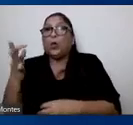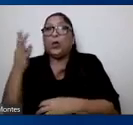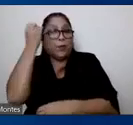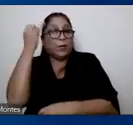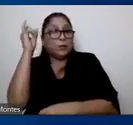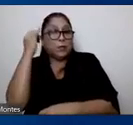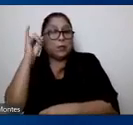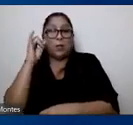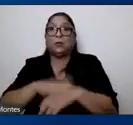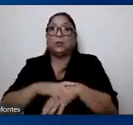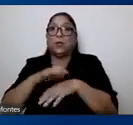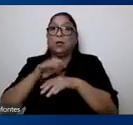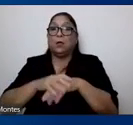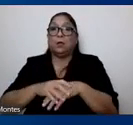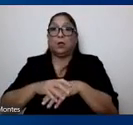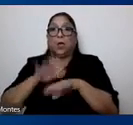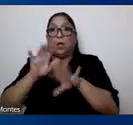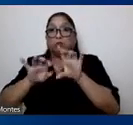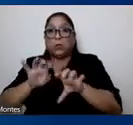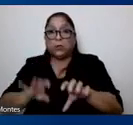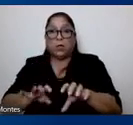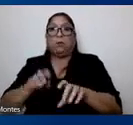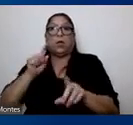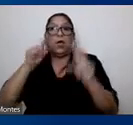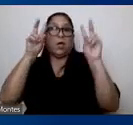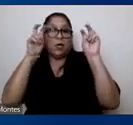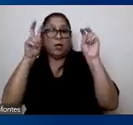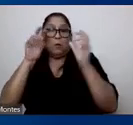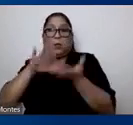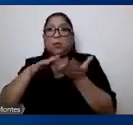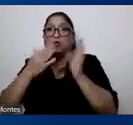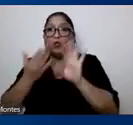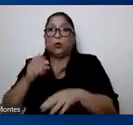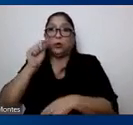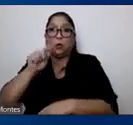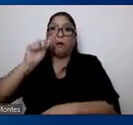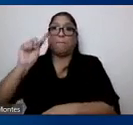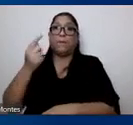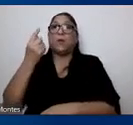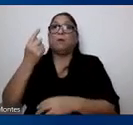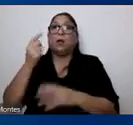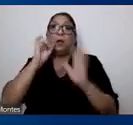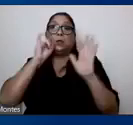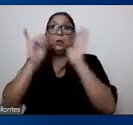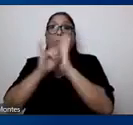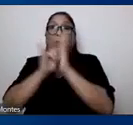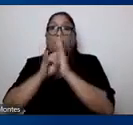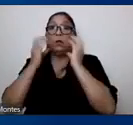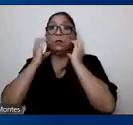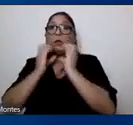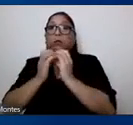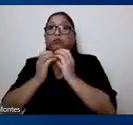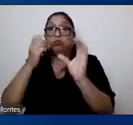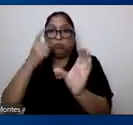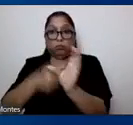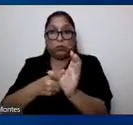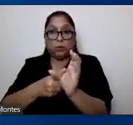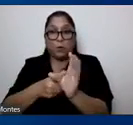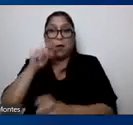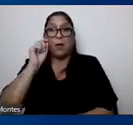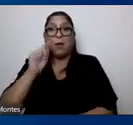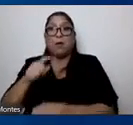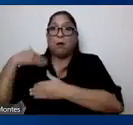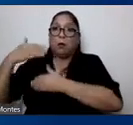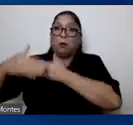teje alrededor de su muerte. Entonces, aquí ya tenemos una de las primeras imágenes de Abimael Guzmán en el